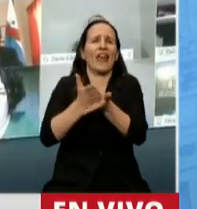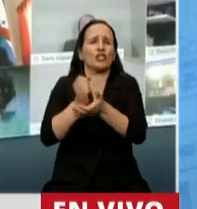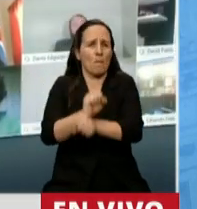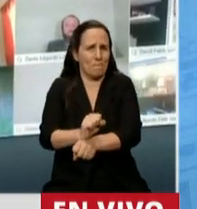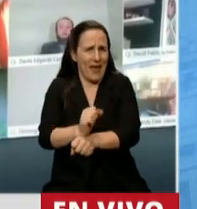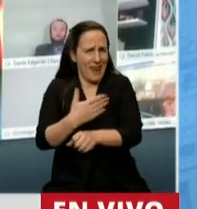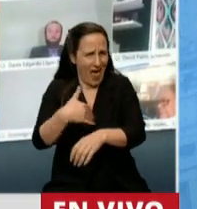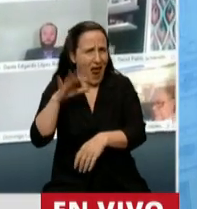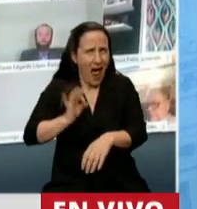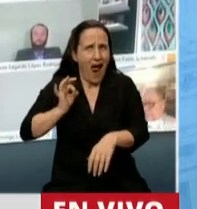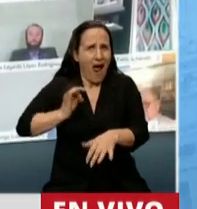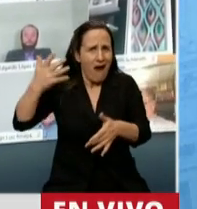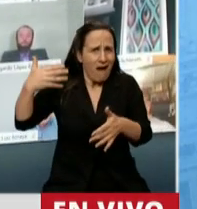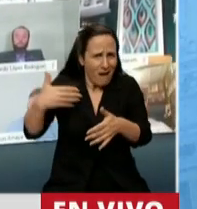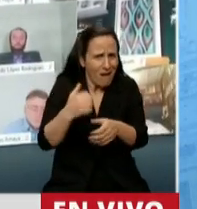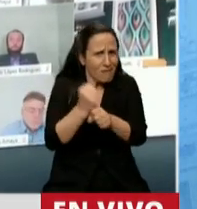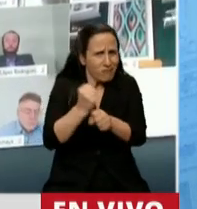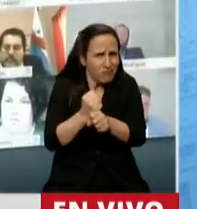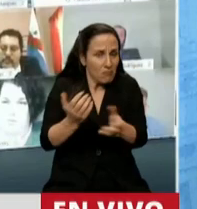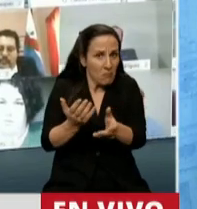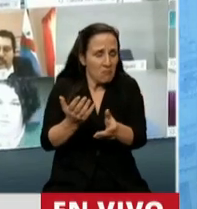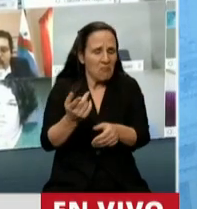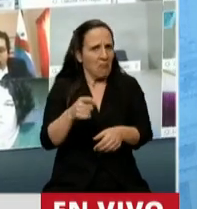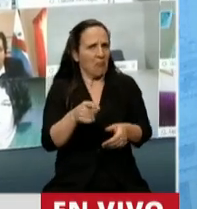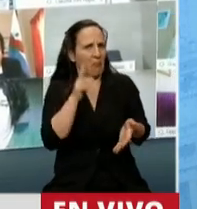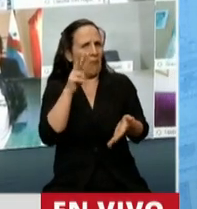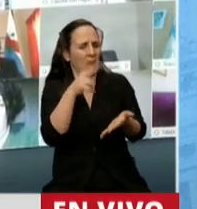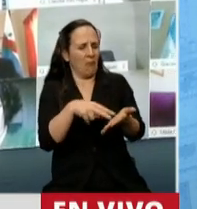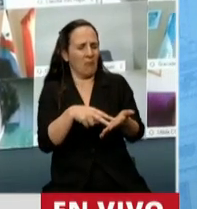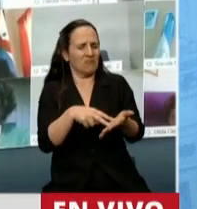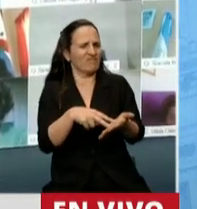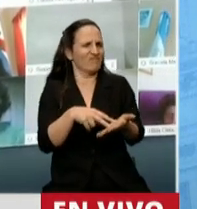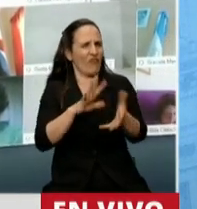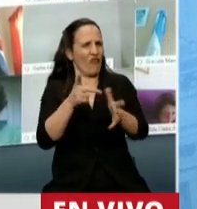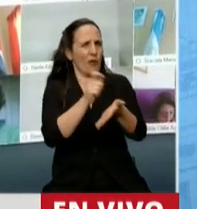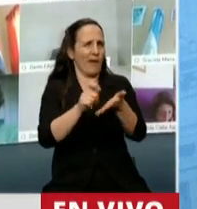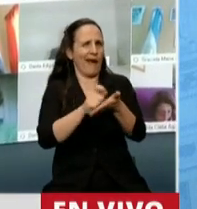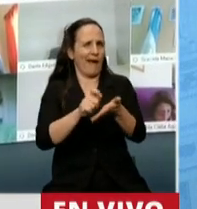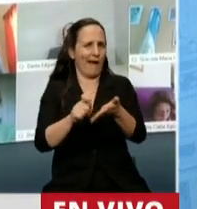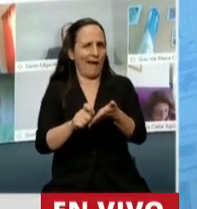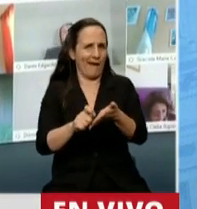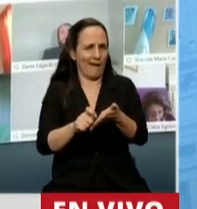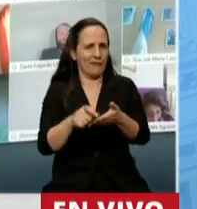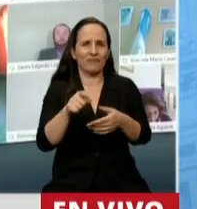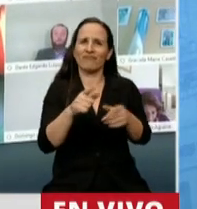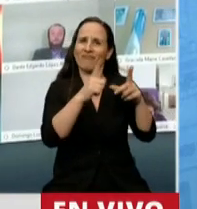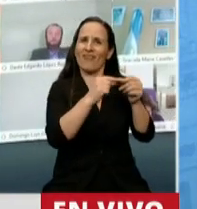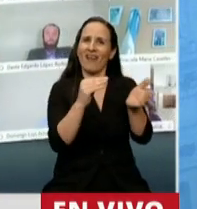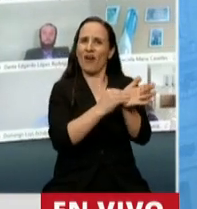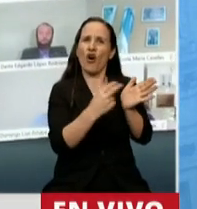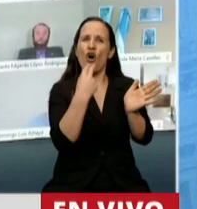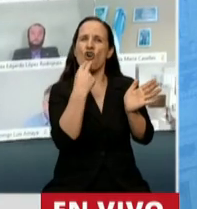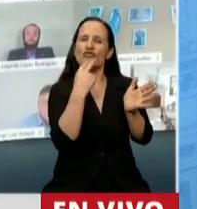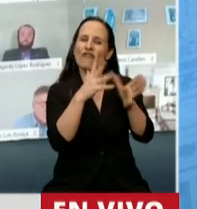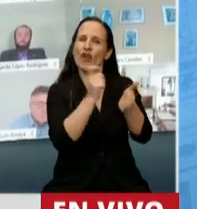y la nati con un nuevo equipo en un lenguaje porque el artículo se establece con un